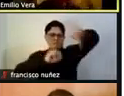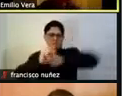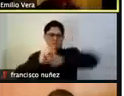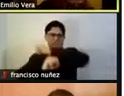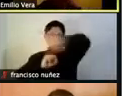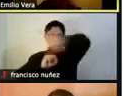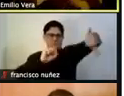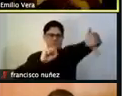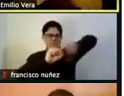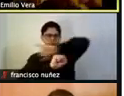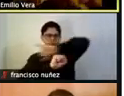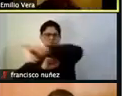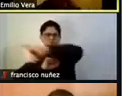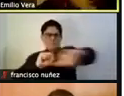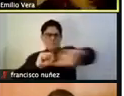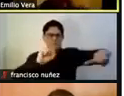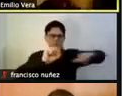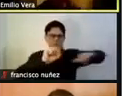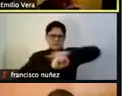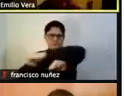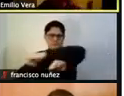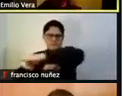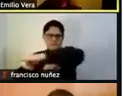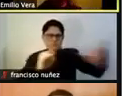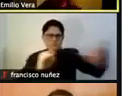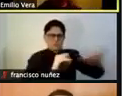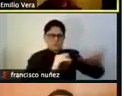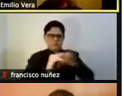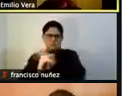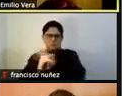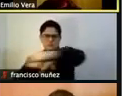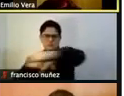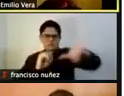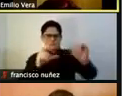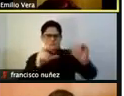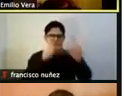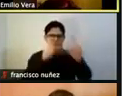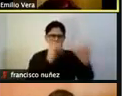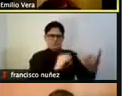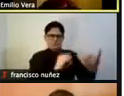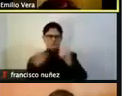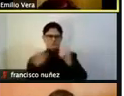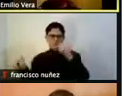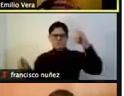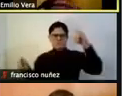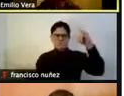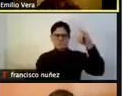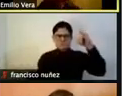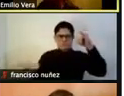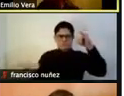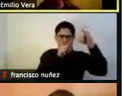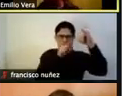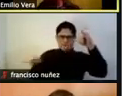y bueno, y se procesa y finalmente uno puede sacar un número para cada punto de la Tierra.